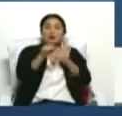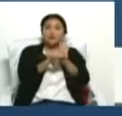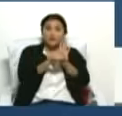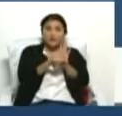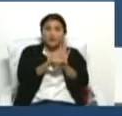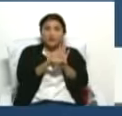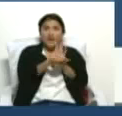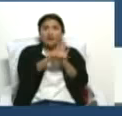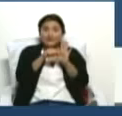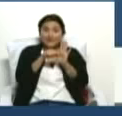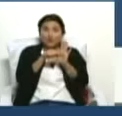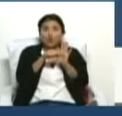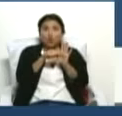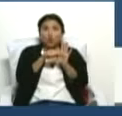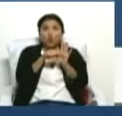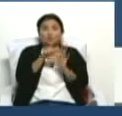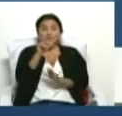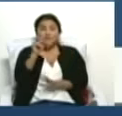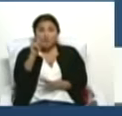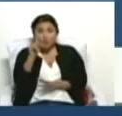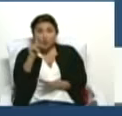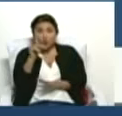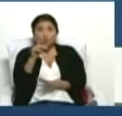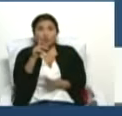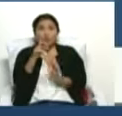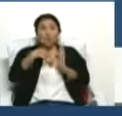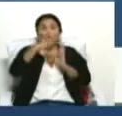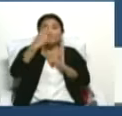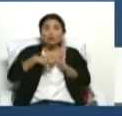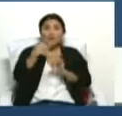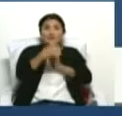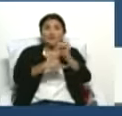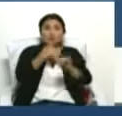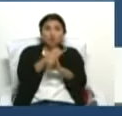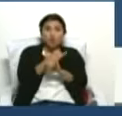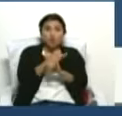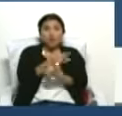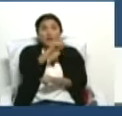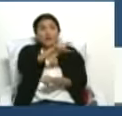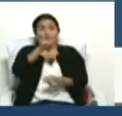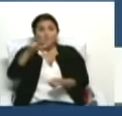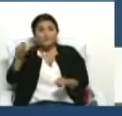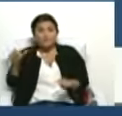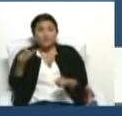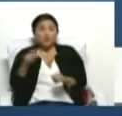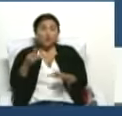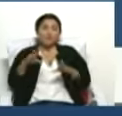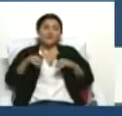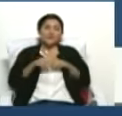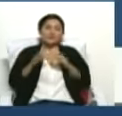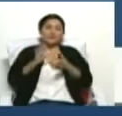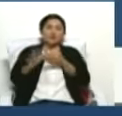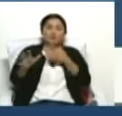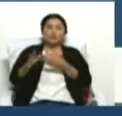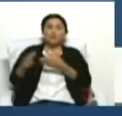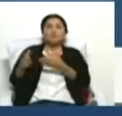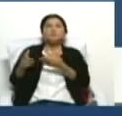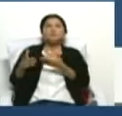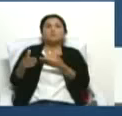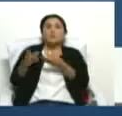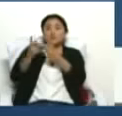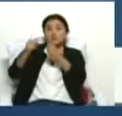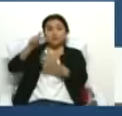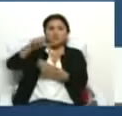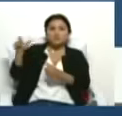Convención Internacional para la Protección de Todas las Personas contra las Desapariciones Forzadas.